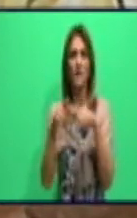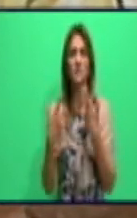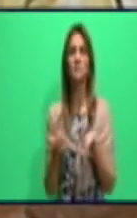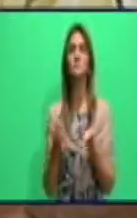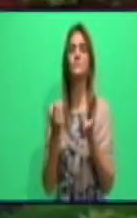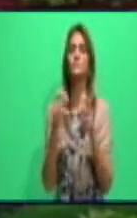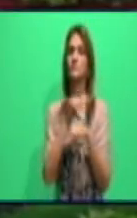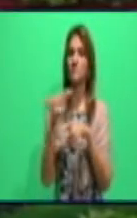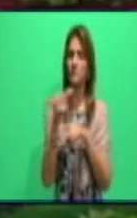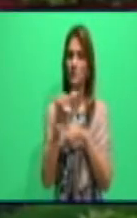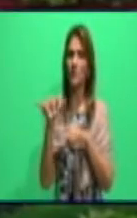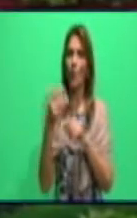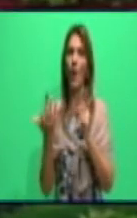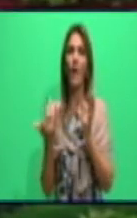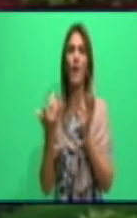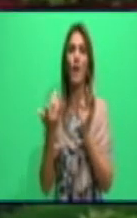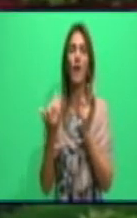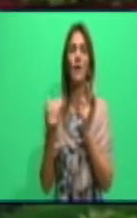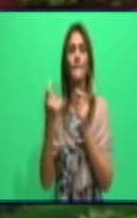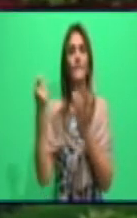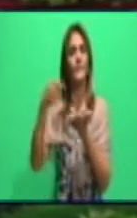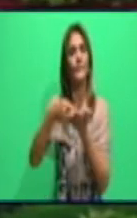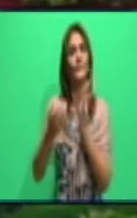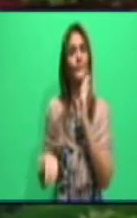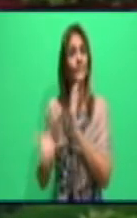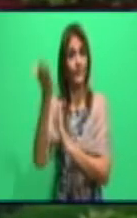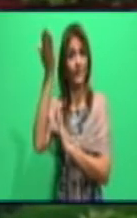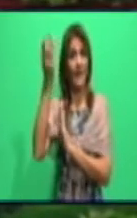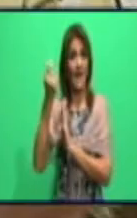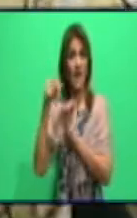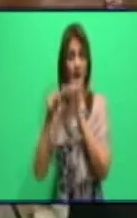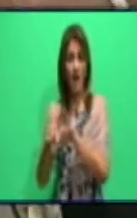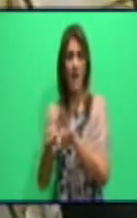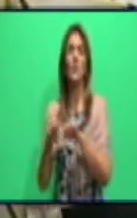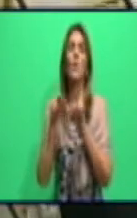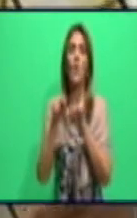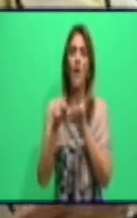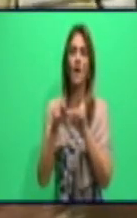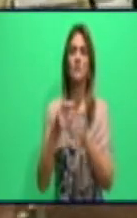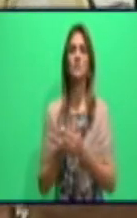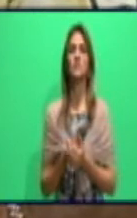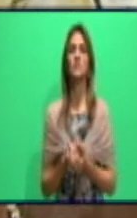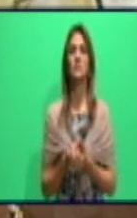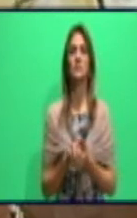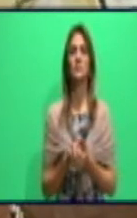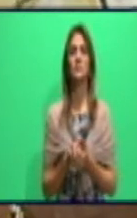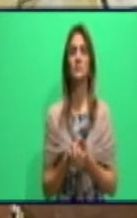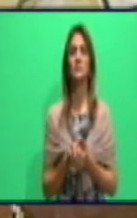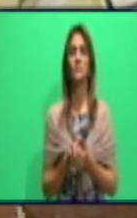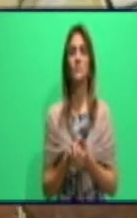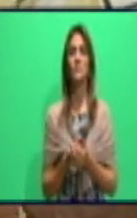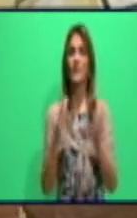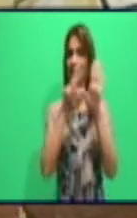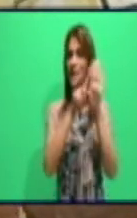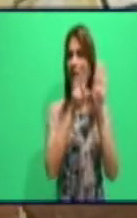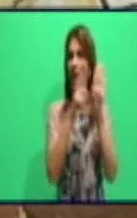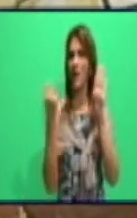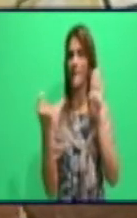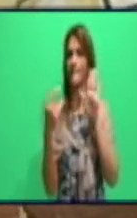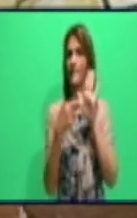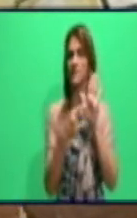kilogramos quintales de plata y se le vendieron entonces a la población al precio legalmente establecido y en el sector